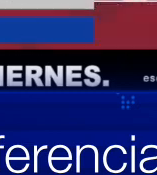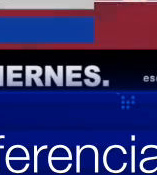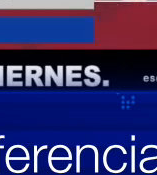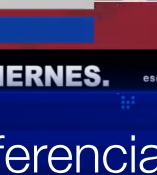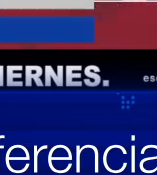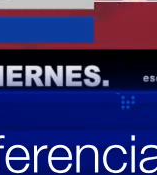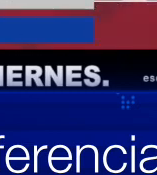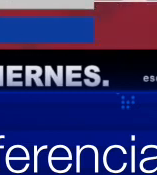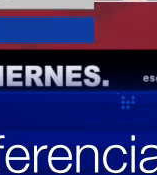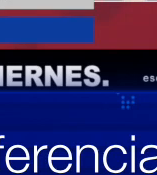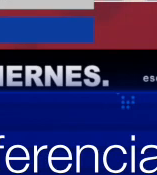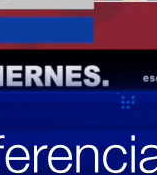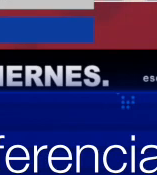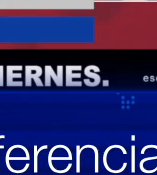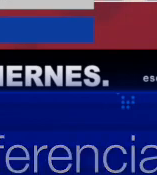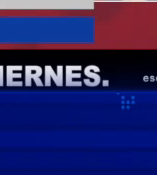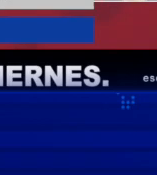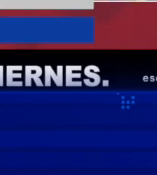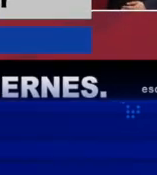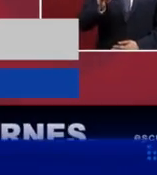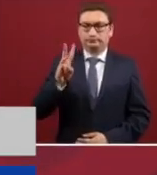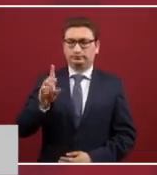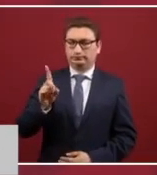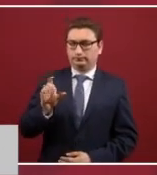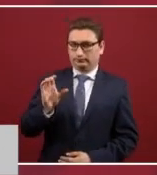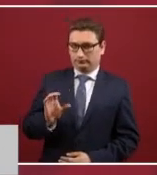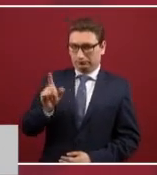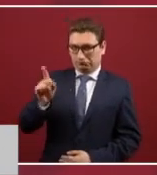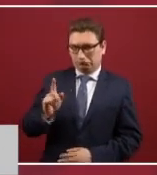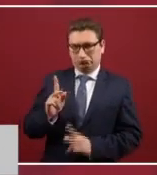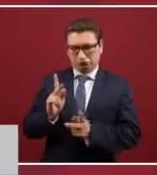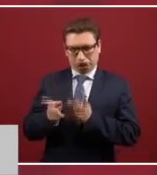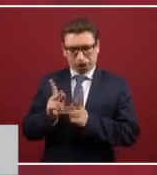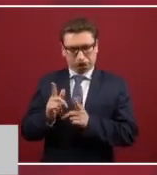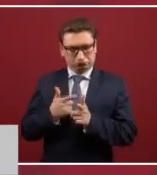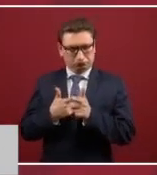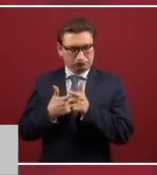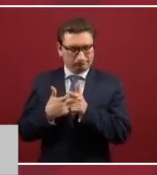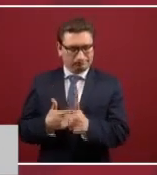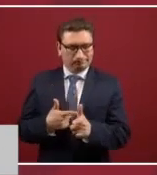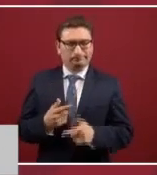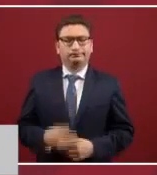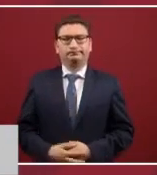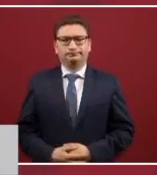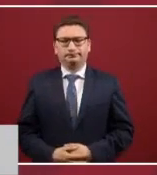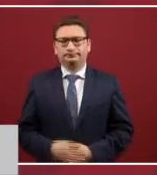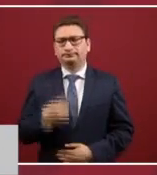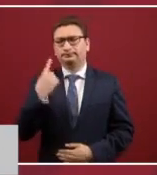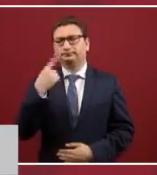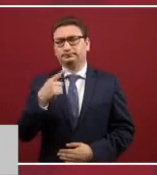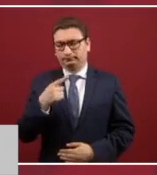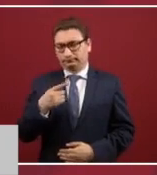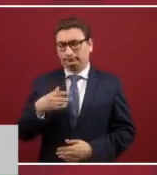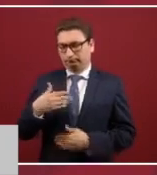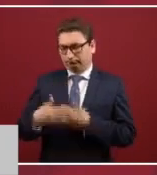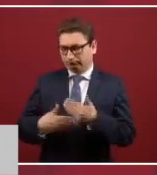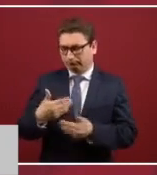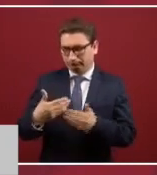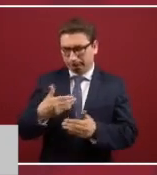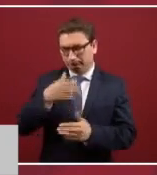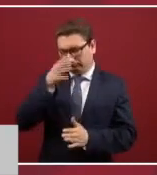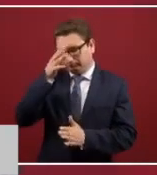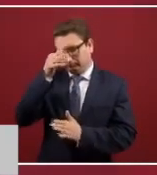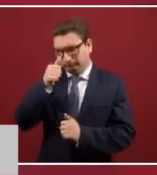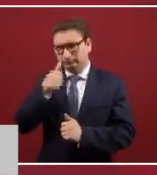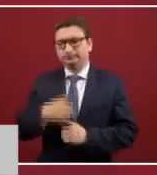pláticas en Washington. El día de hoy el presidente informa que se mantienen las pláticas en Washington para llegar